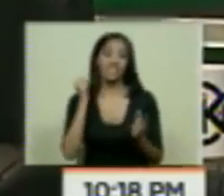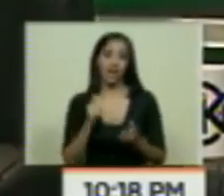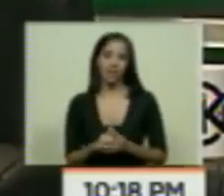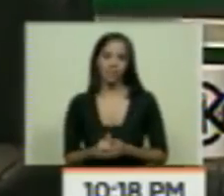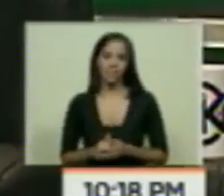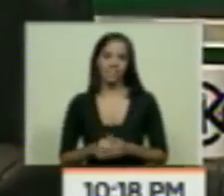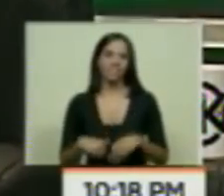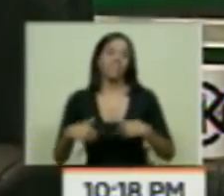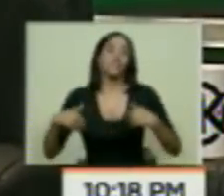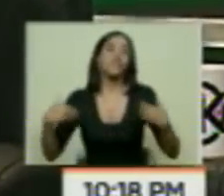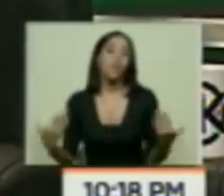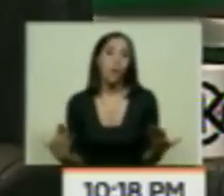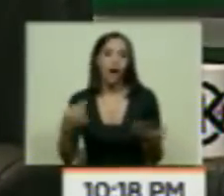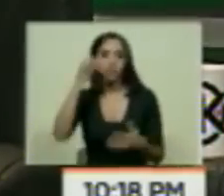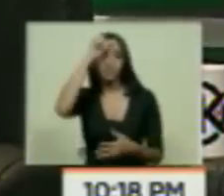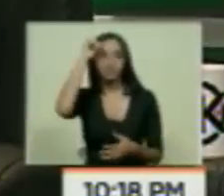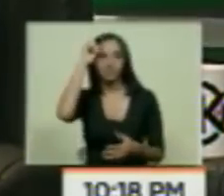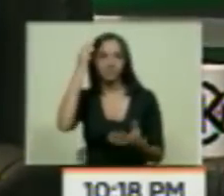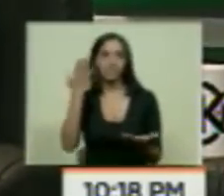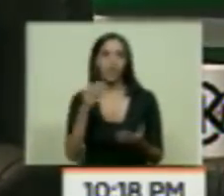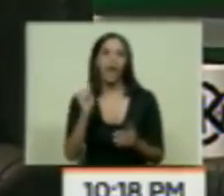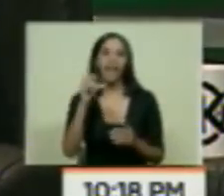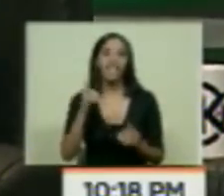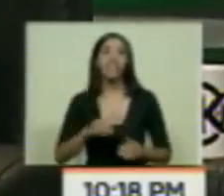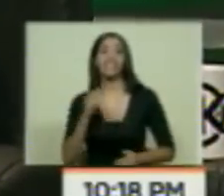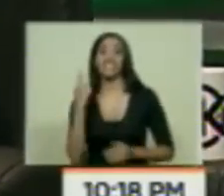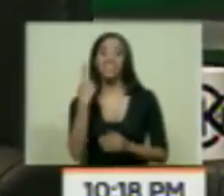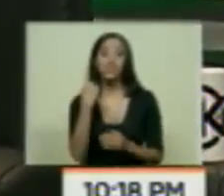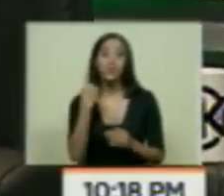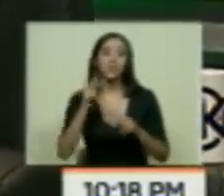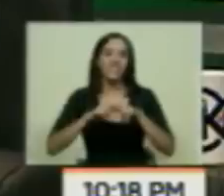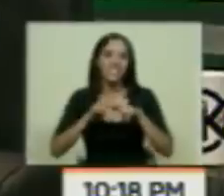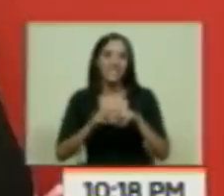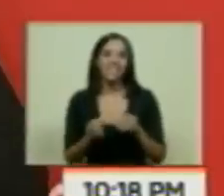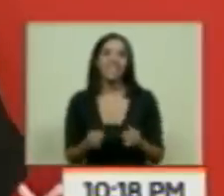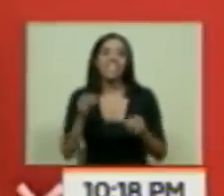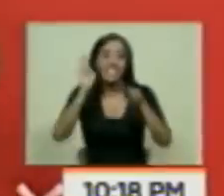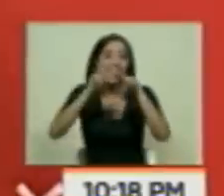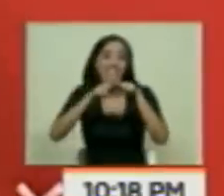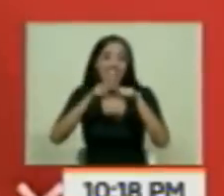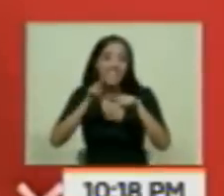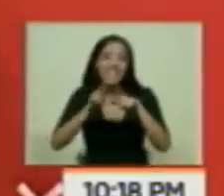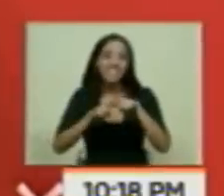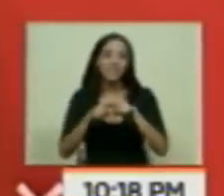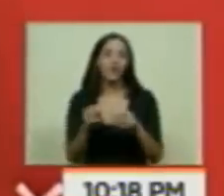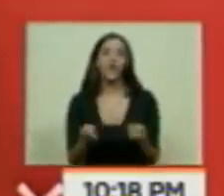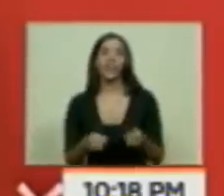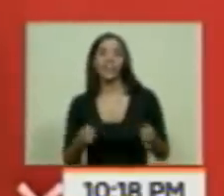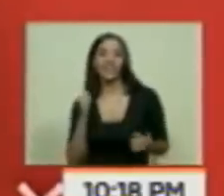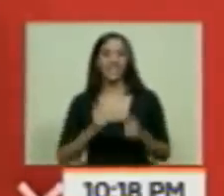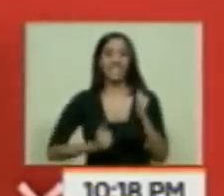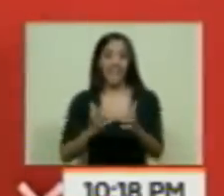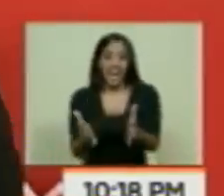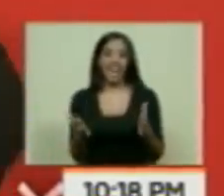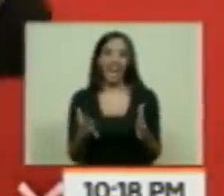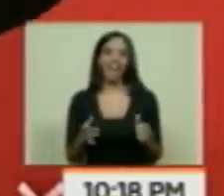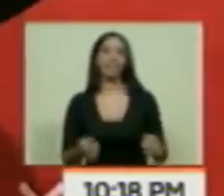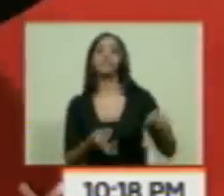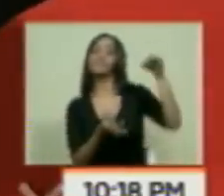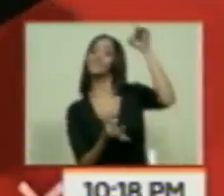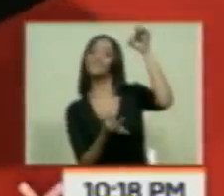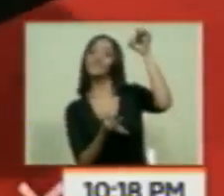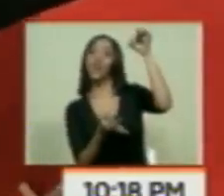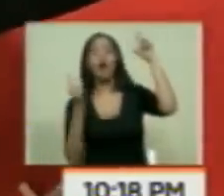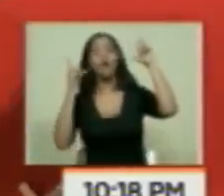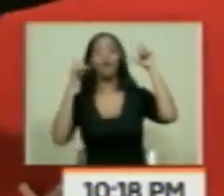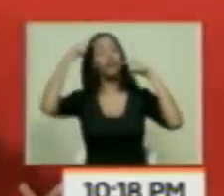un adeco? Que hagan una maratón y un keniano salga con una negrito, imagen de Hugo Chávez. Y era así prietico, así afro como nosotros, y le llegue con